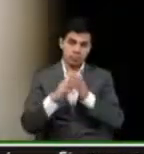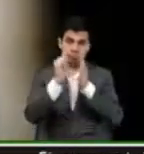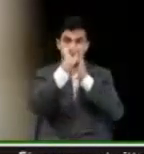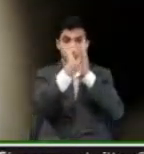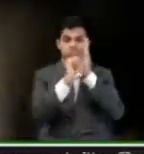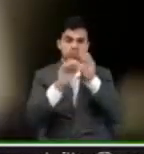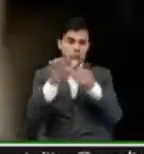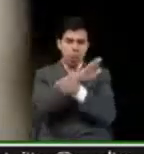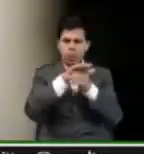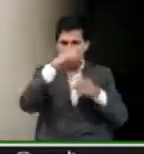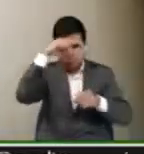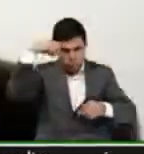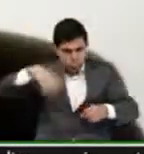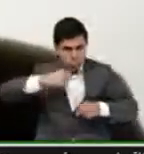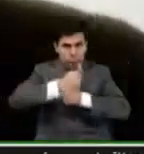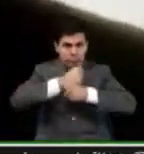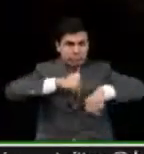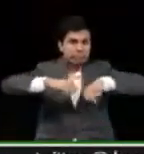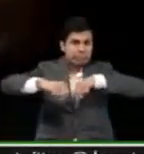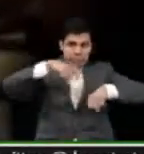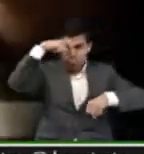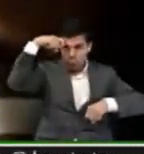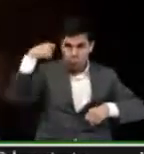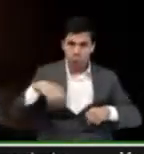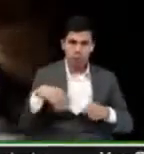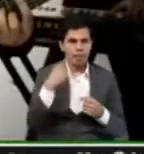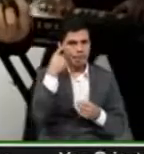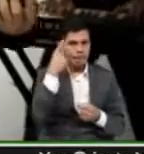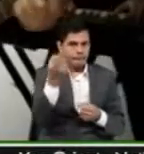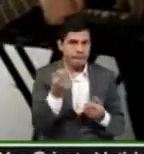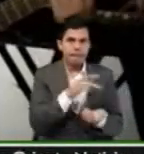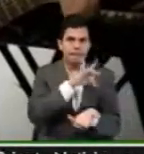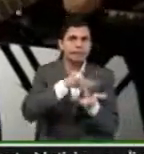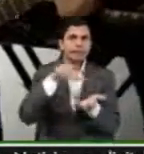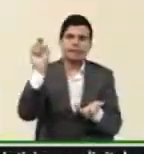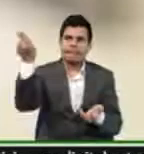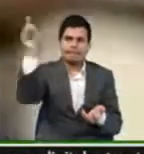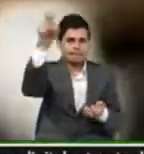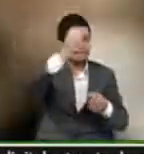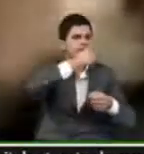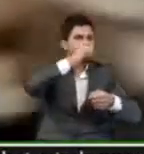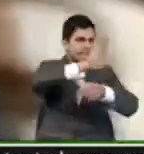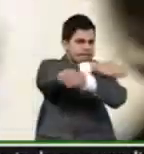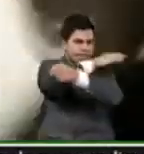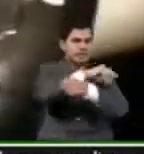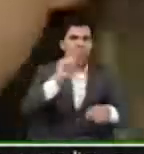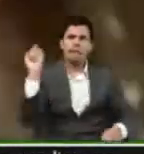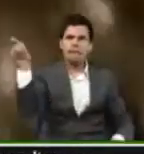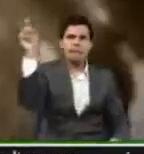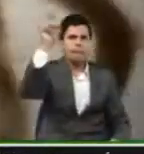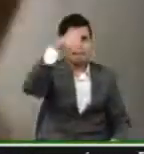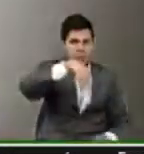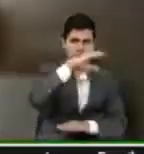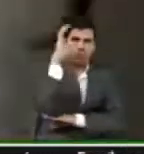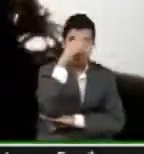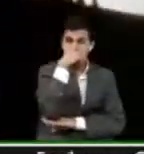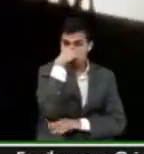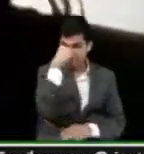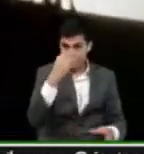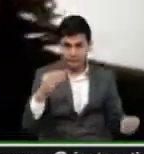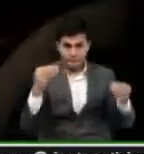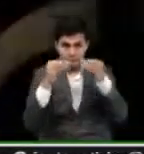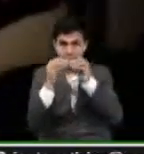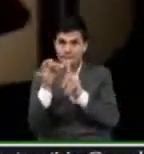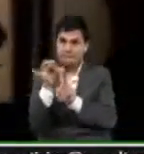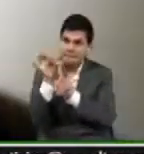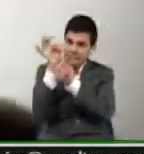bastante copada durante los próximos meses, ya que no solo continuarán con una gira de conciertos en todo Colombia, sino que también fueron